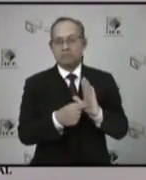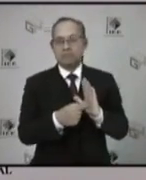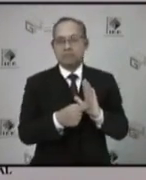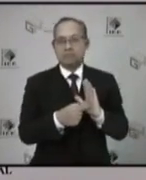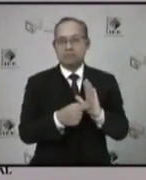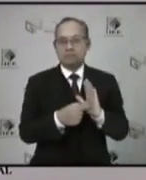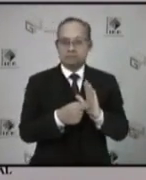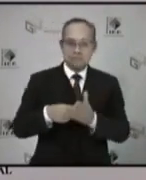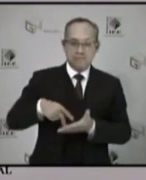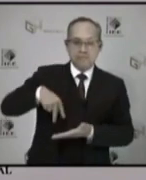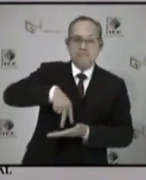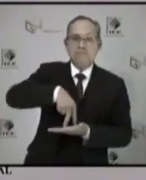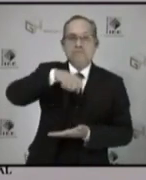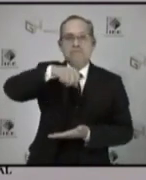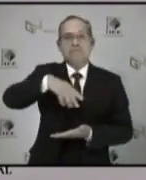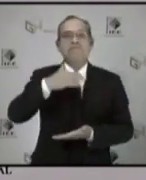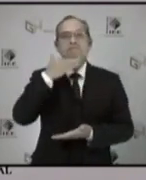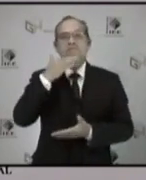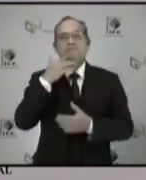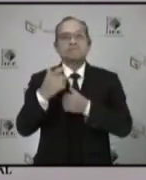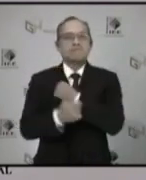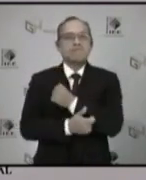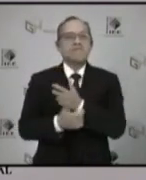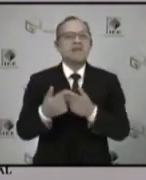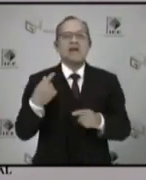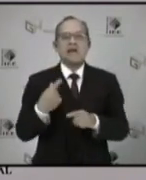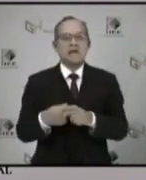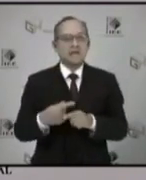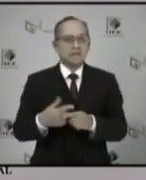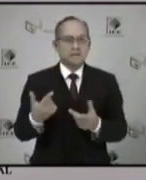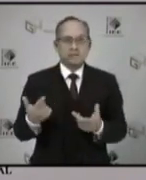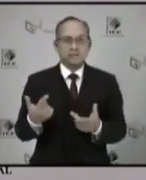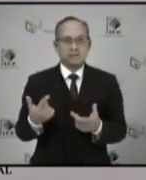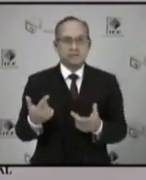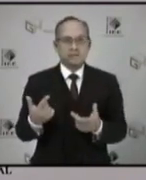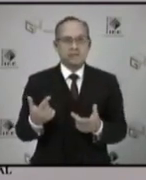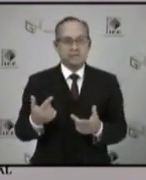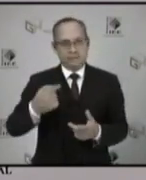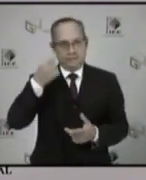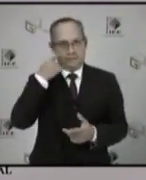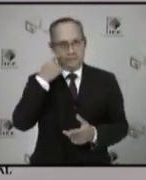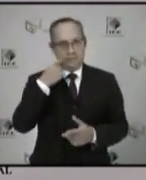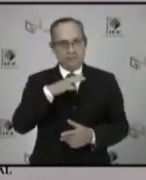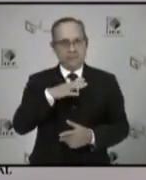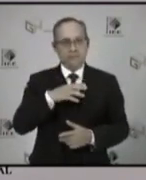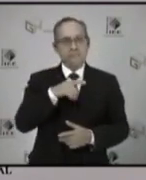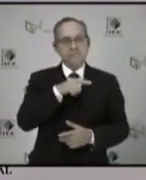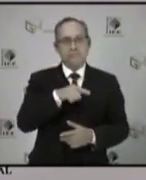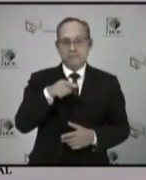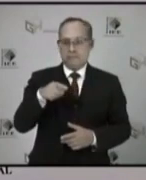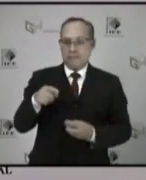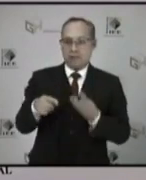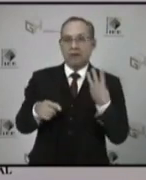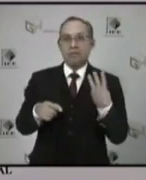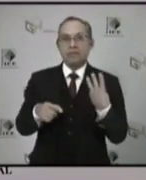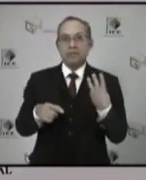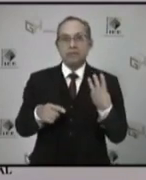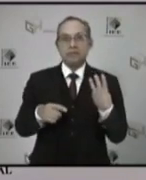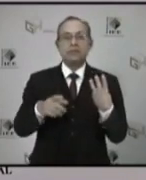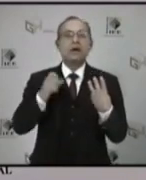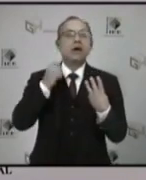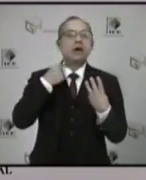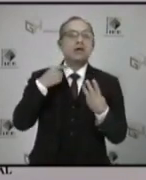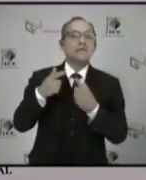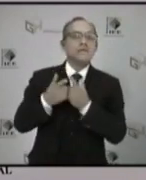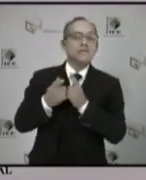Hidalgo? Tenemos aquí a tres priistas que representan lo más podrido de